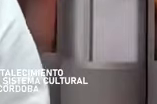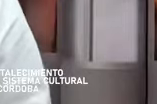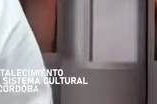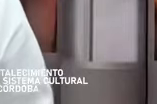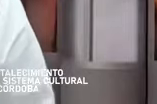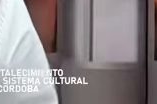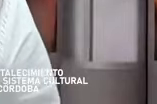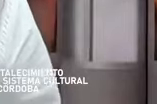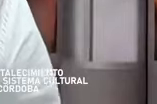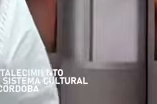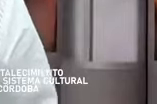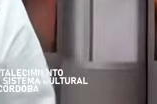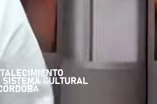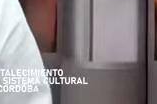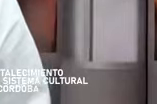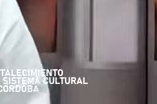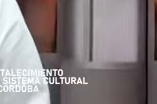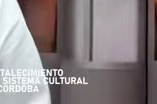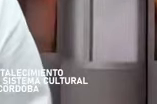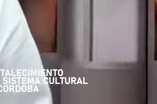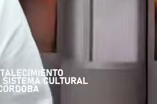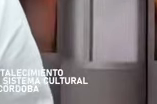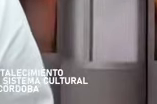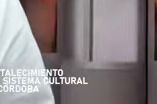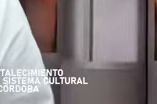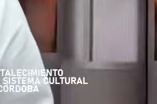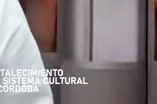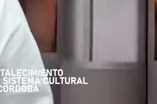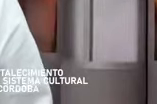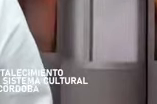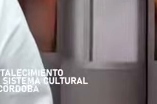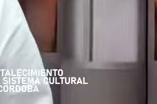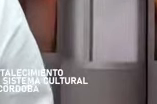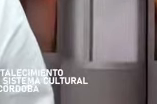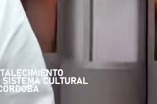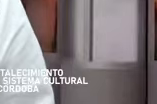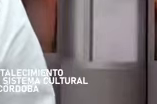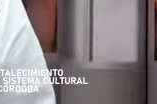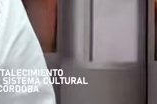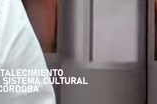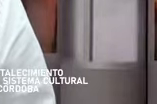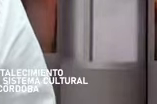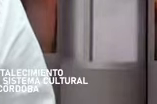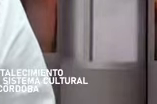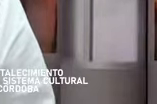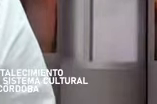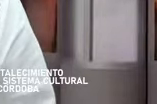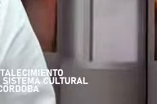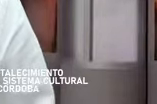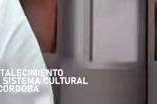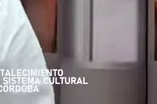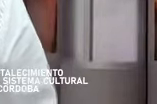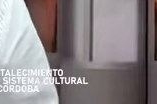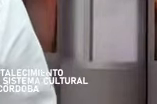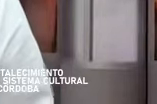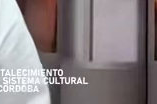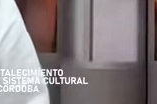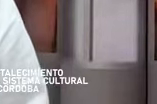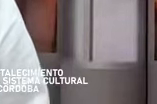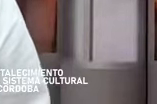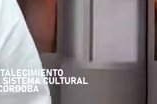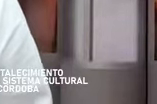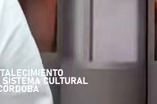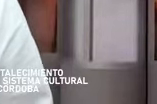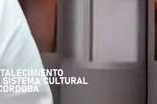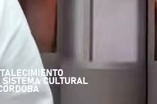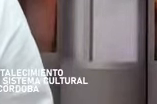ustedes. Cuentan con el compromiso de nuestro gobernador y el mío como Secretaria de Cultura Departamental, que está para